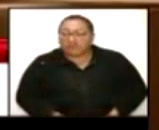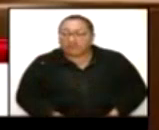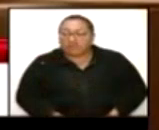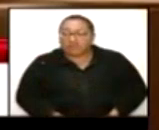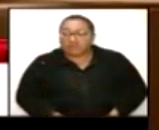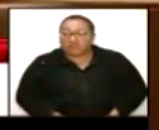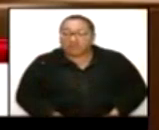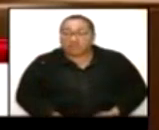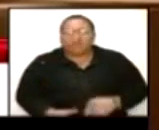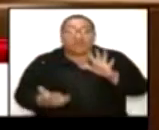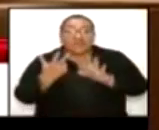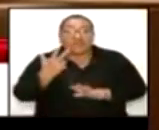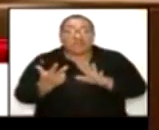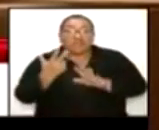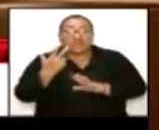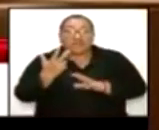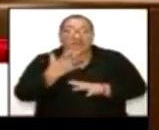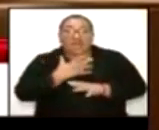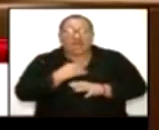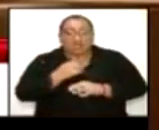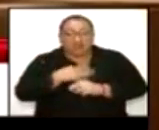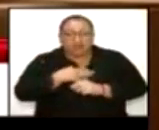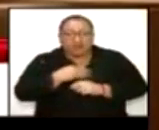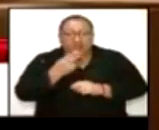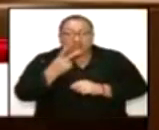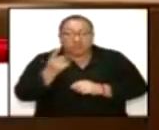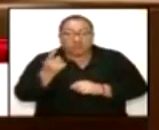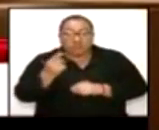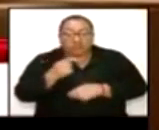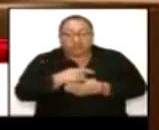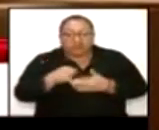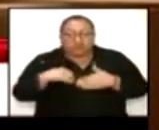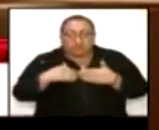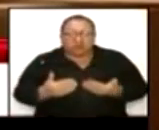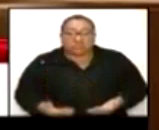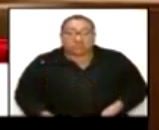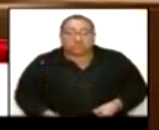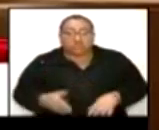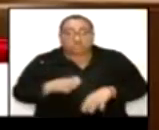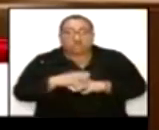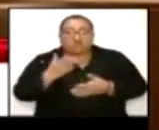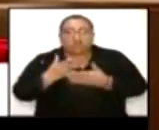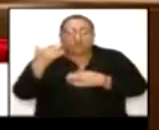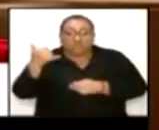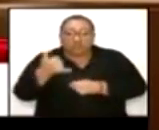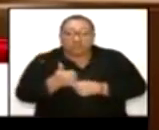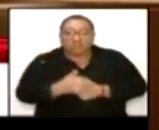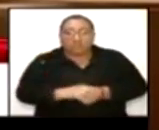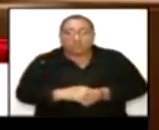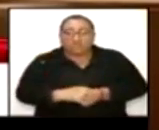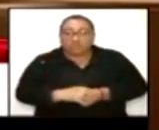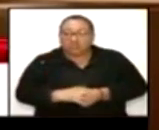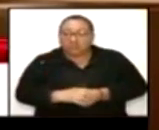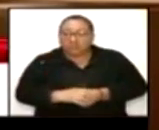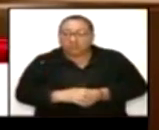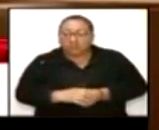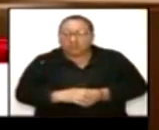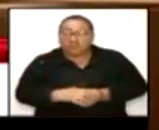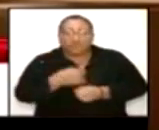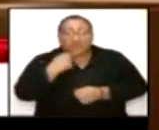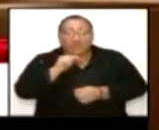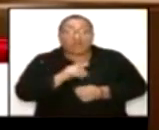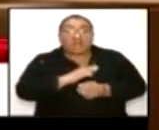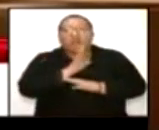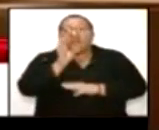de edad, con 21 semanas de gestación tras haber sido víctima de una violación sexual.